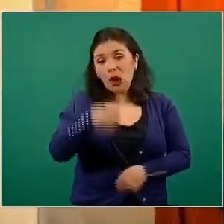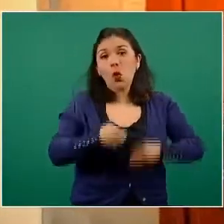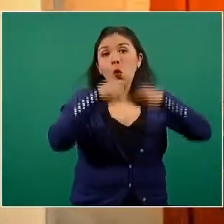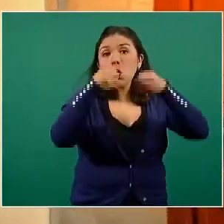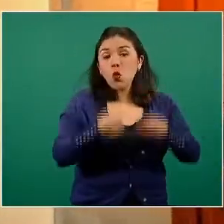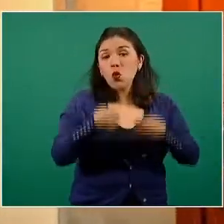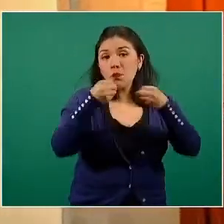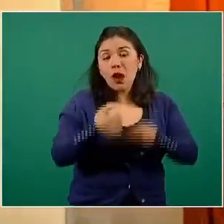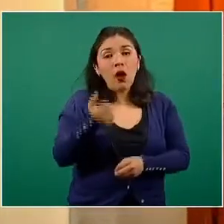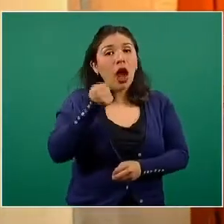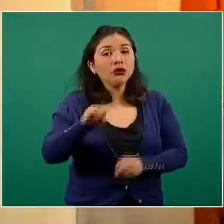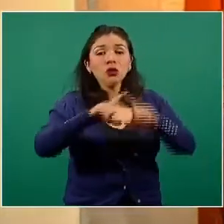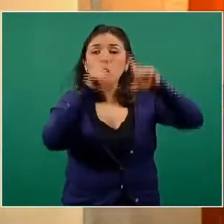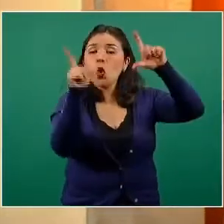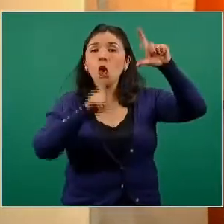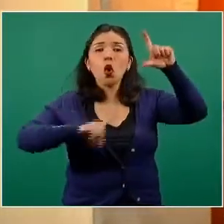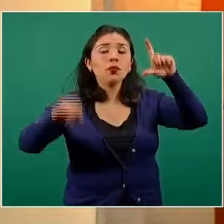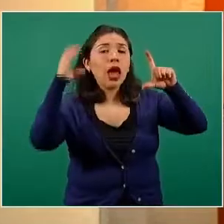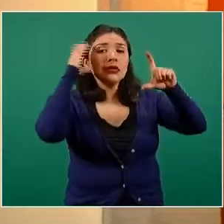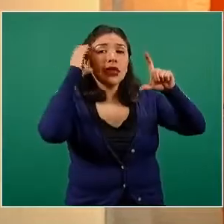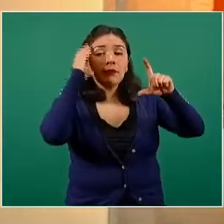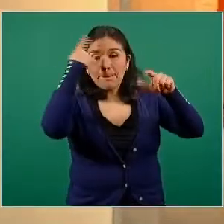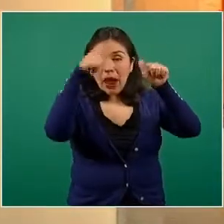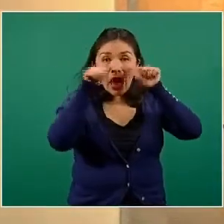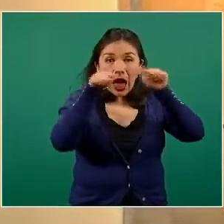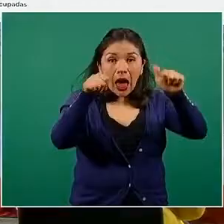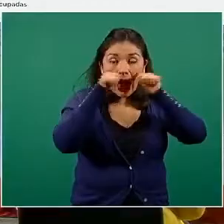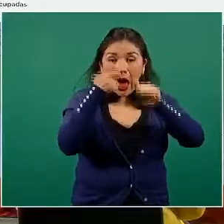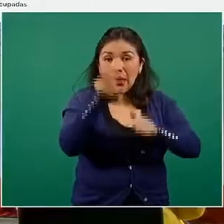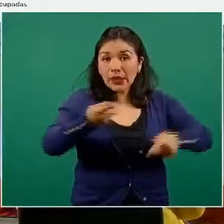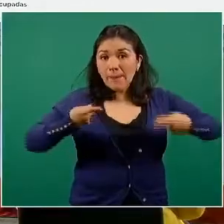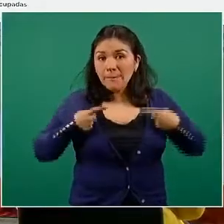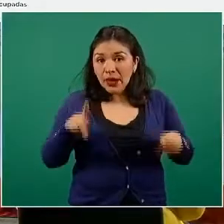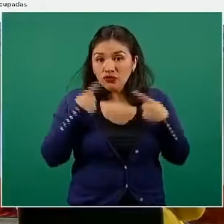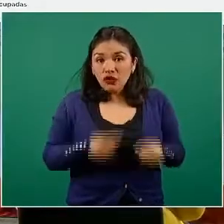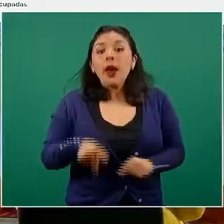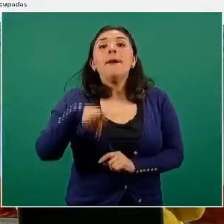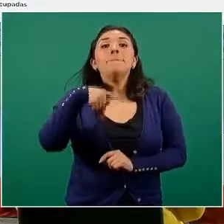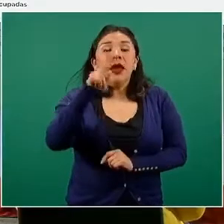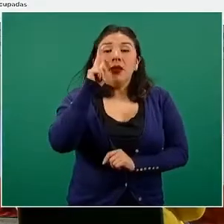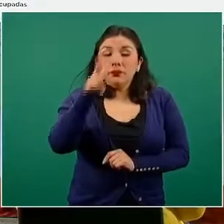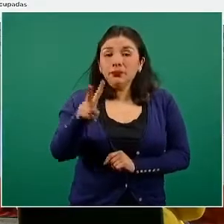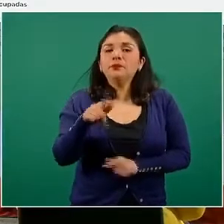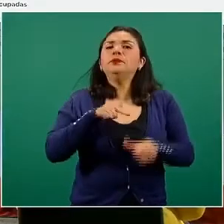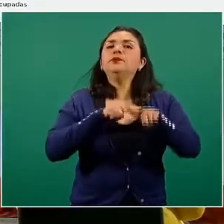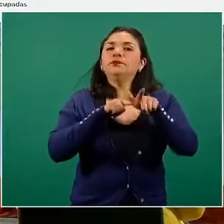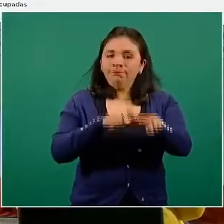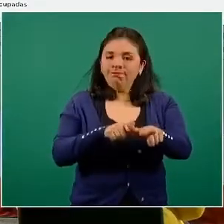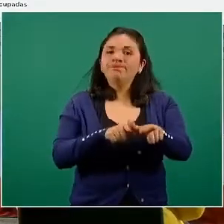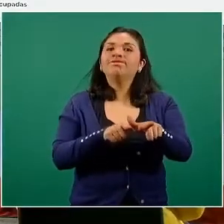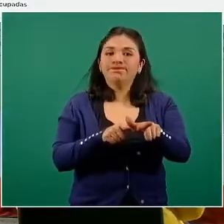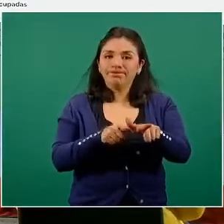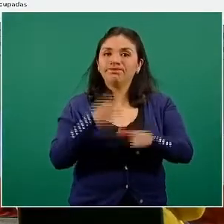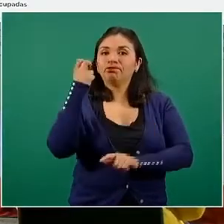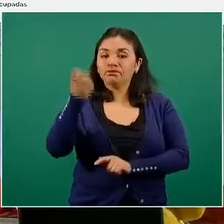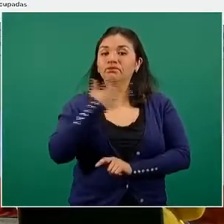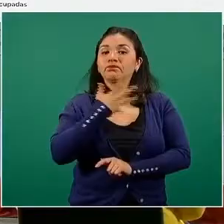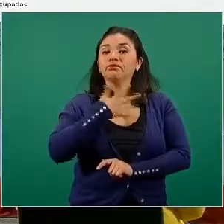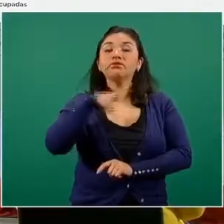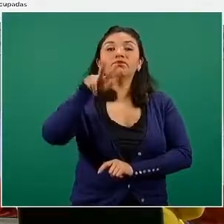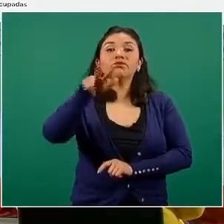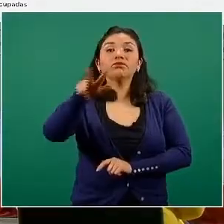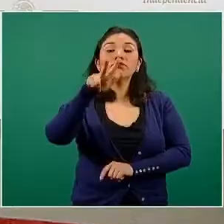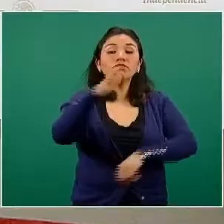ocupación del total de las camas para ese tipo de pacientes. Sin embargo, esto sí es heterogéneo. Tenemos